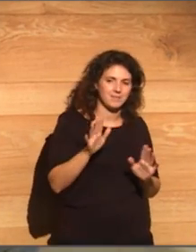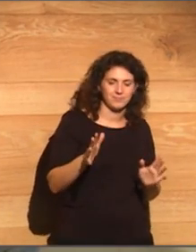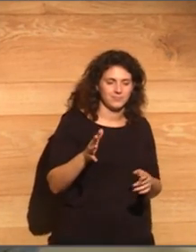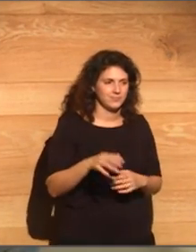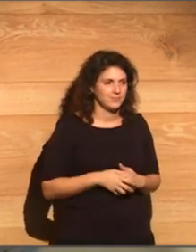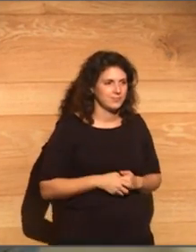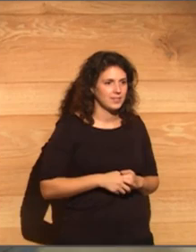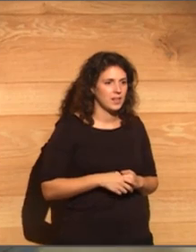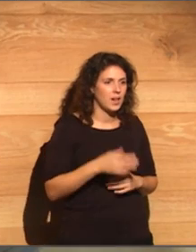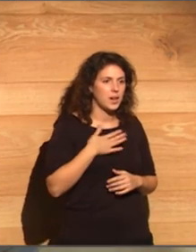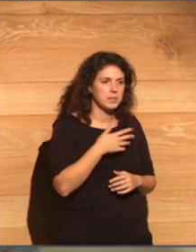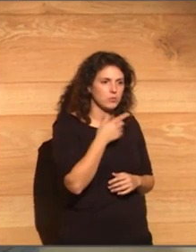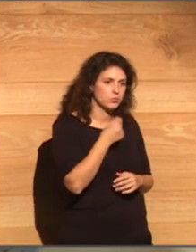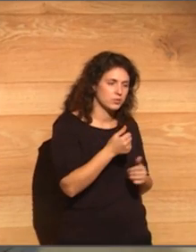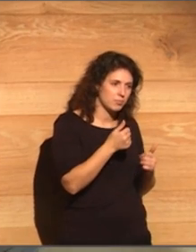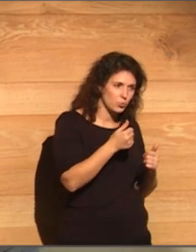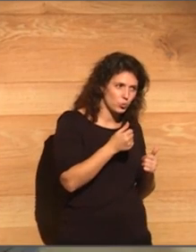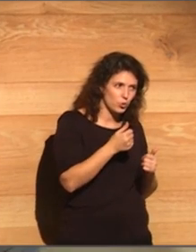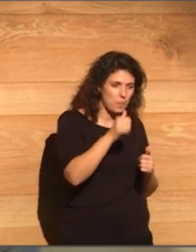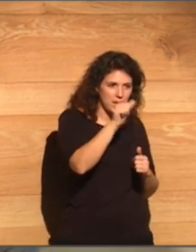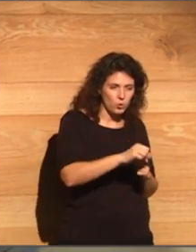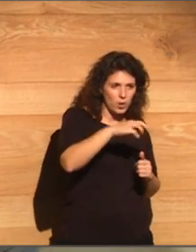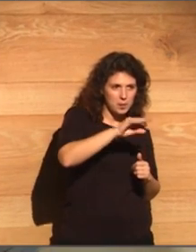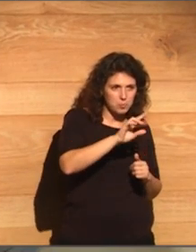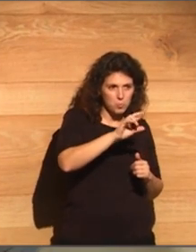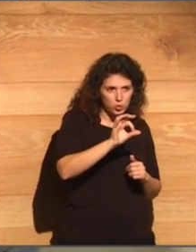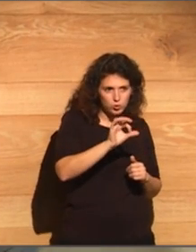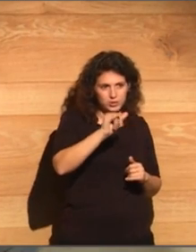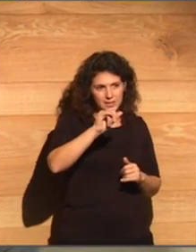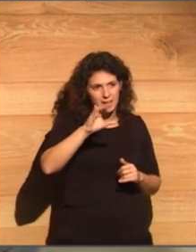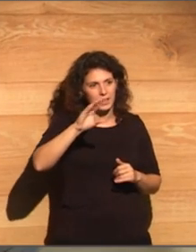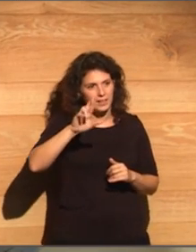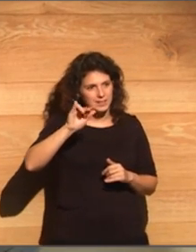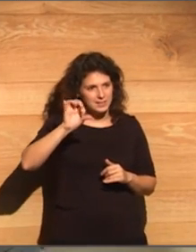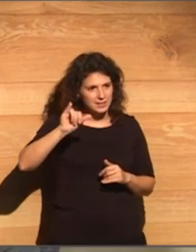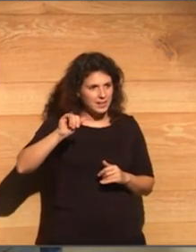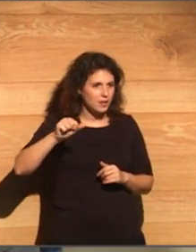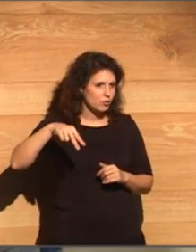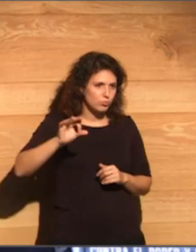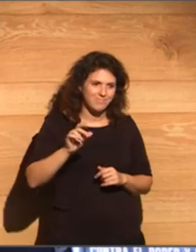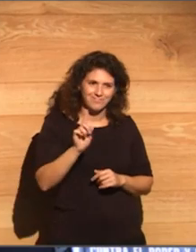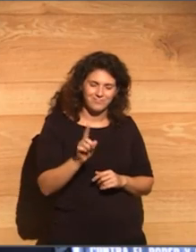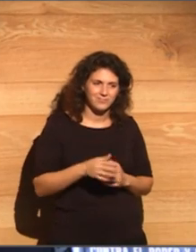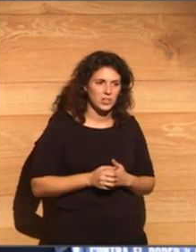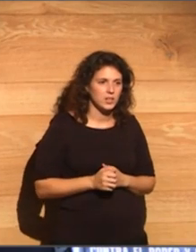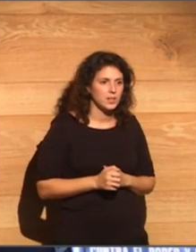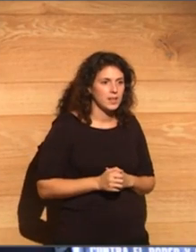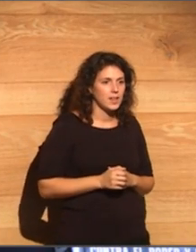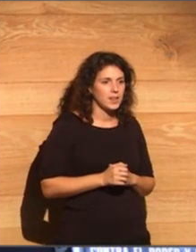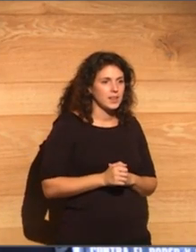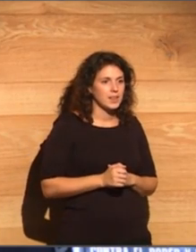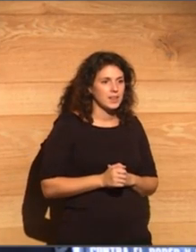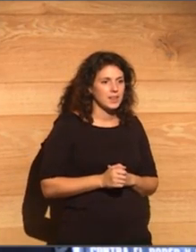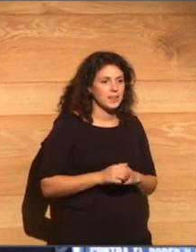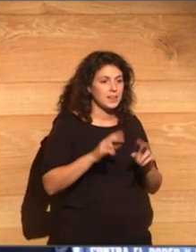¿no? A mí no me gusta mucho Moros y Cristianos por varias razones. En lo puramente